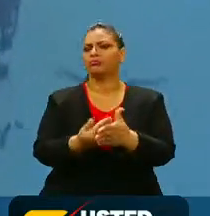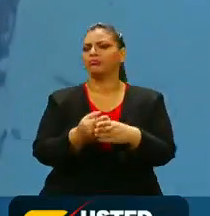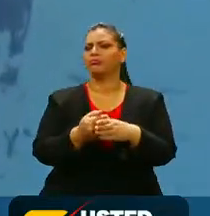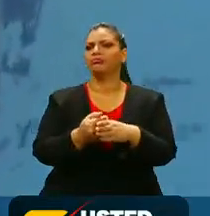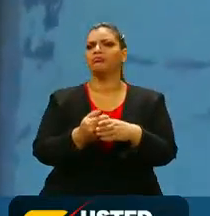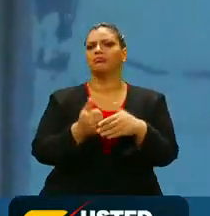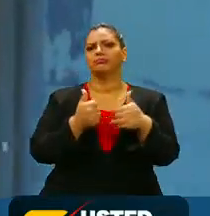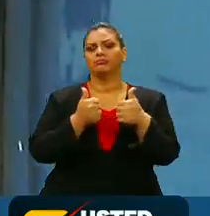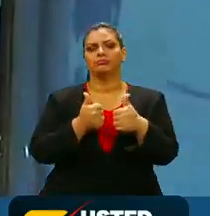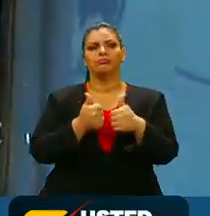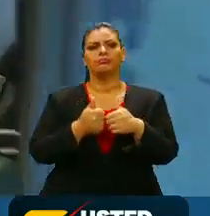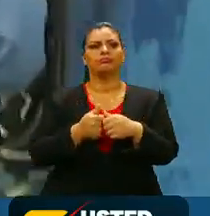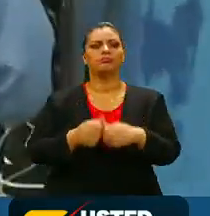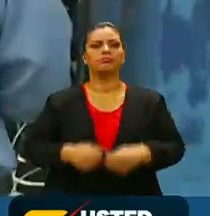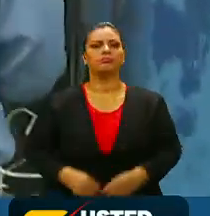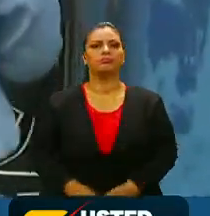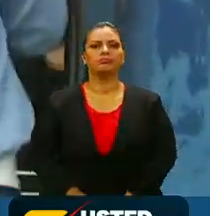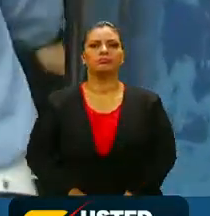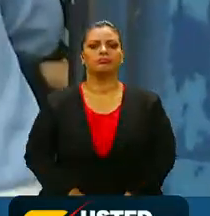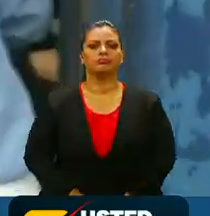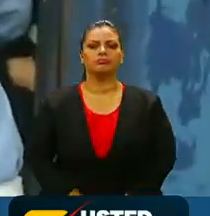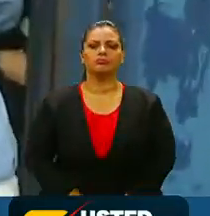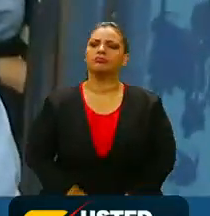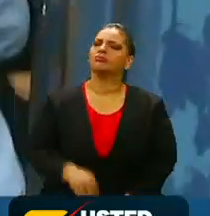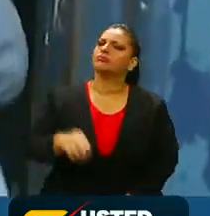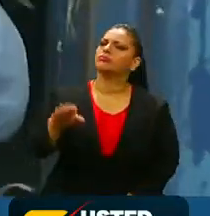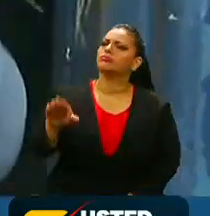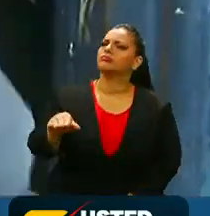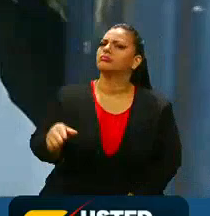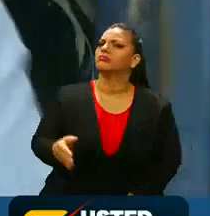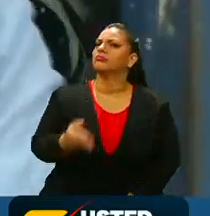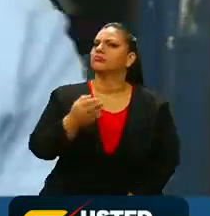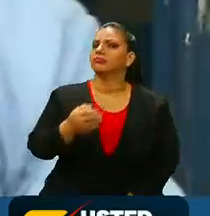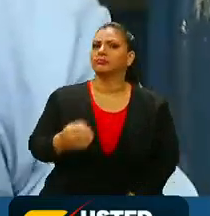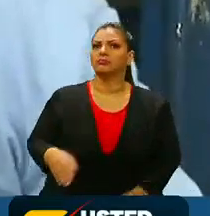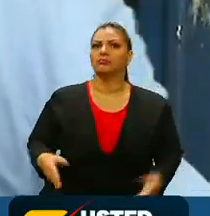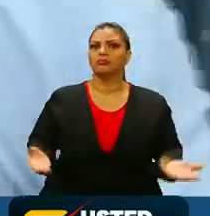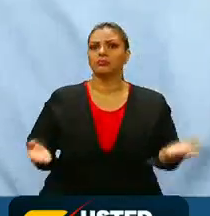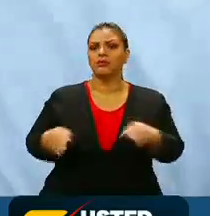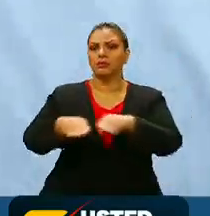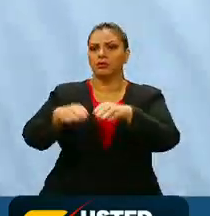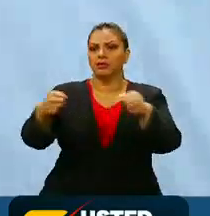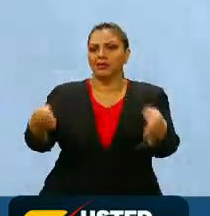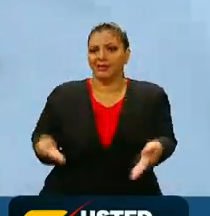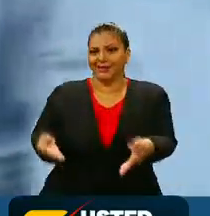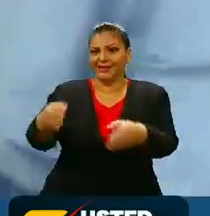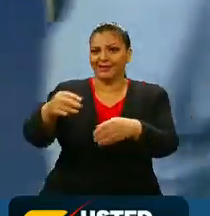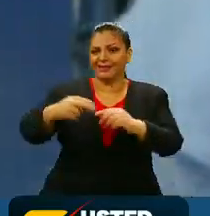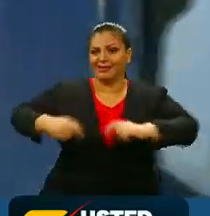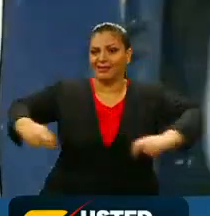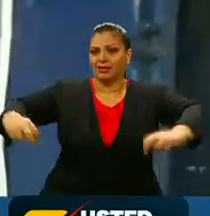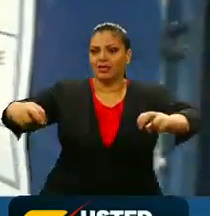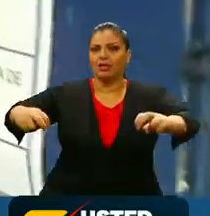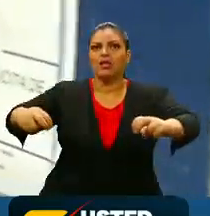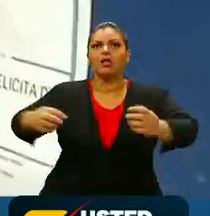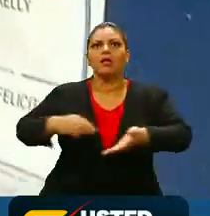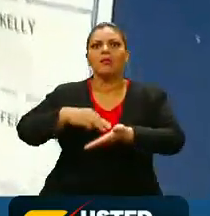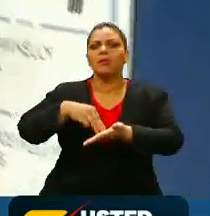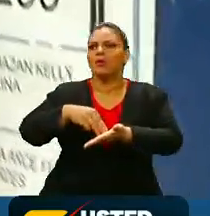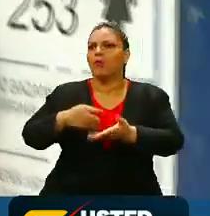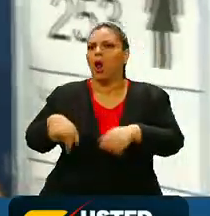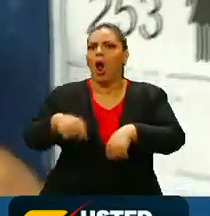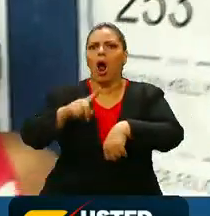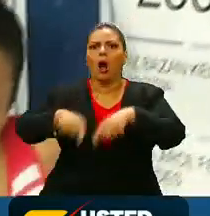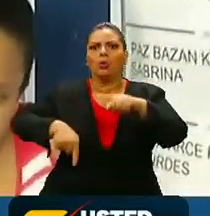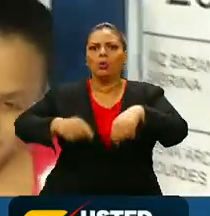más. ¿Qué pasó también con los miembros de las juntas receptoras del voto? Hubo gente que no llegó a tiempo. ¿Tuvieron que poner quizás a